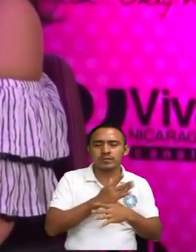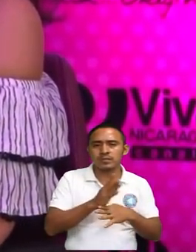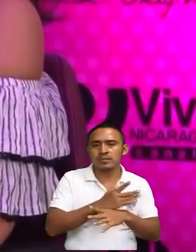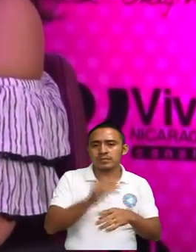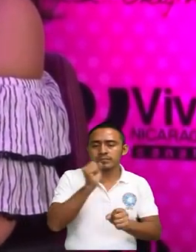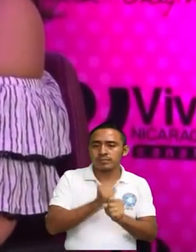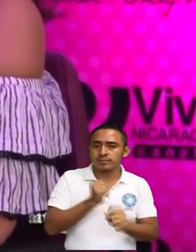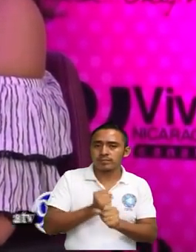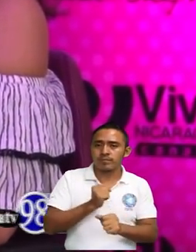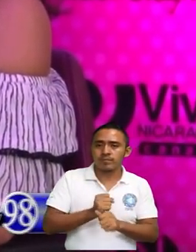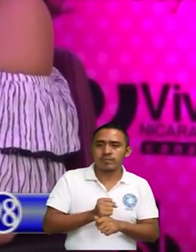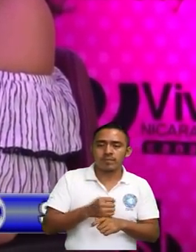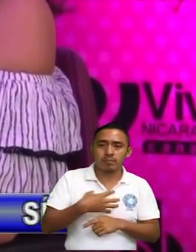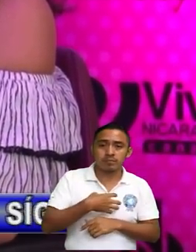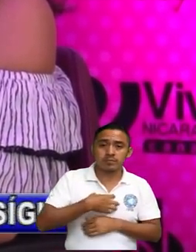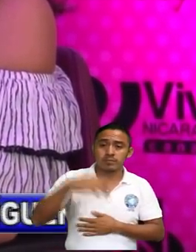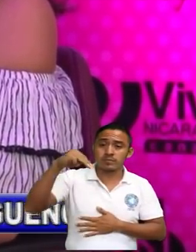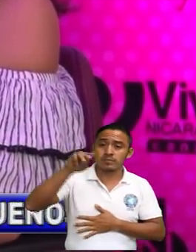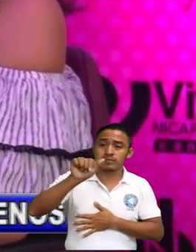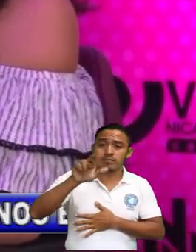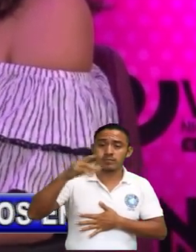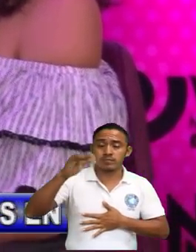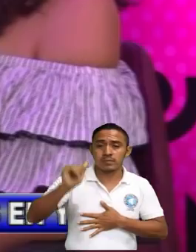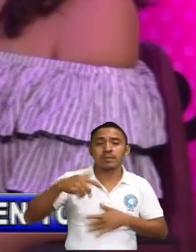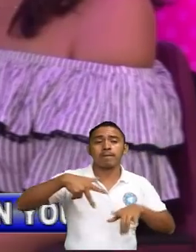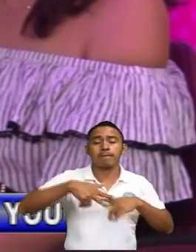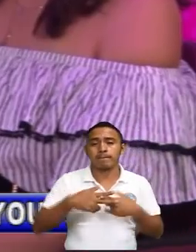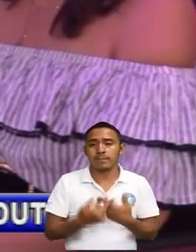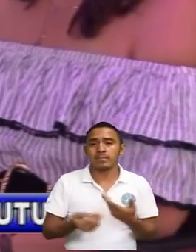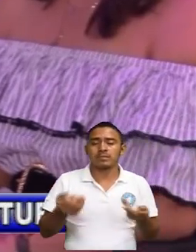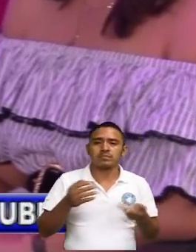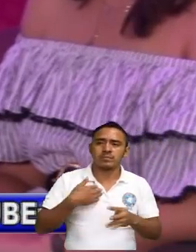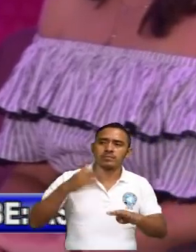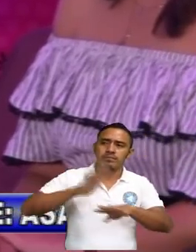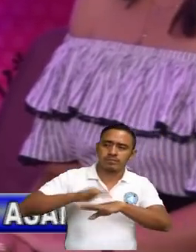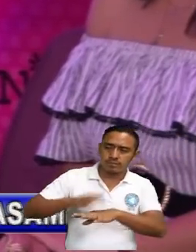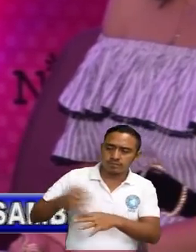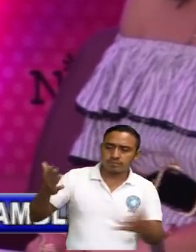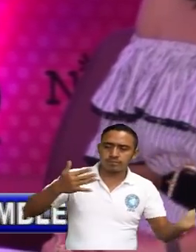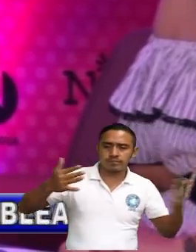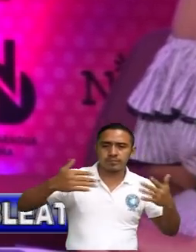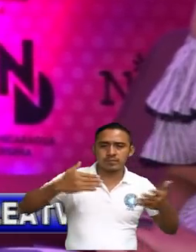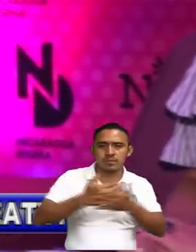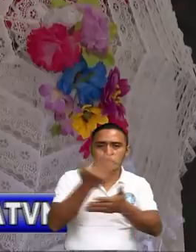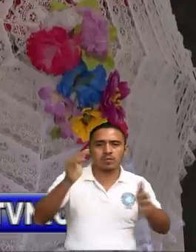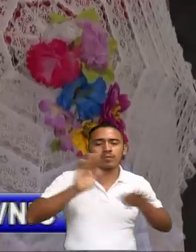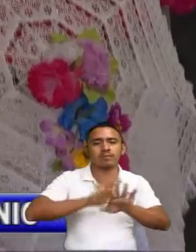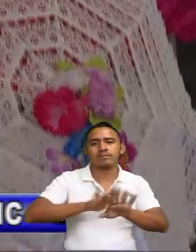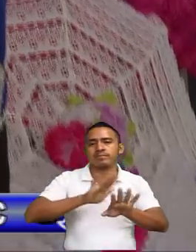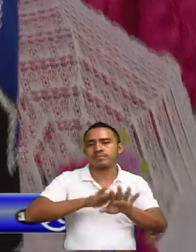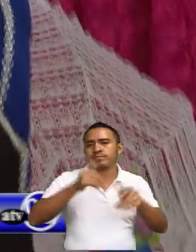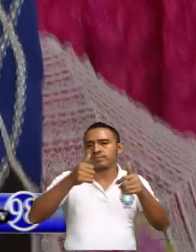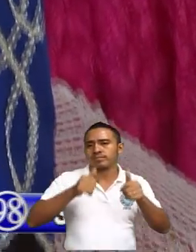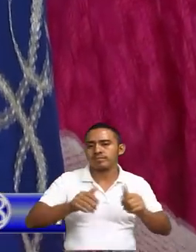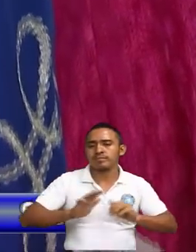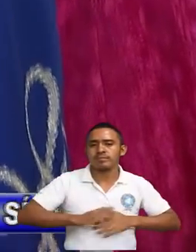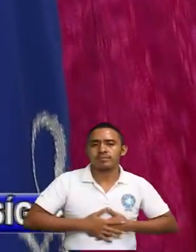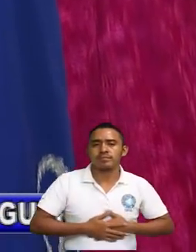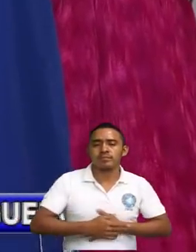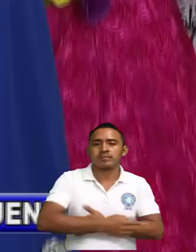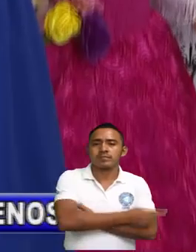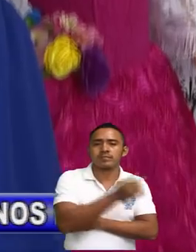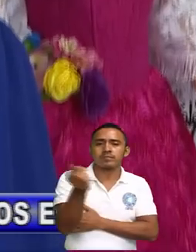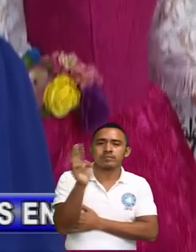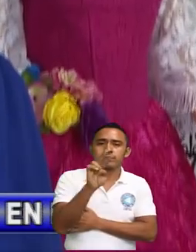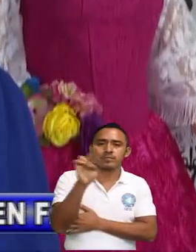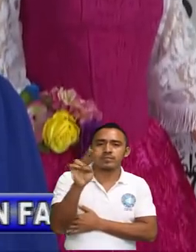están trabajando, que tienen sus marcas, que están emergiendo, instarlos a participar en esta nueva convocatoria. El día 22